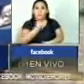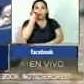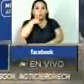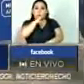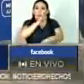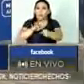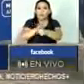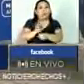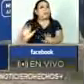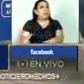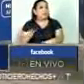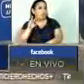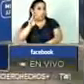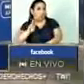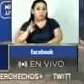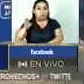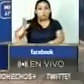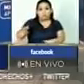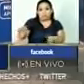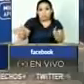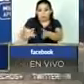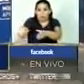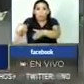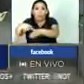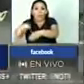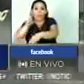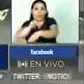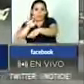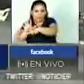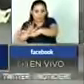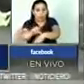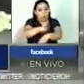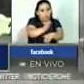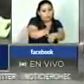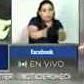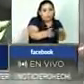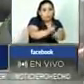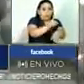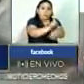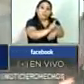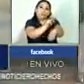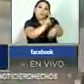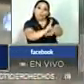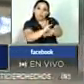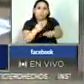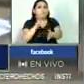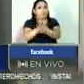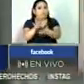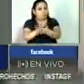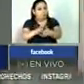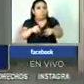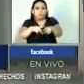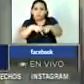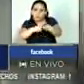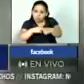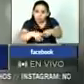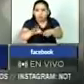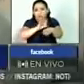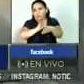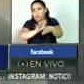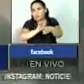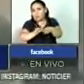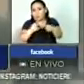dos microbuses de 15 pasajeros y uno de 12 que prestará Grupo Q con gastos de funcionamiento y motorista incluido